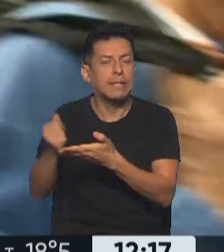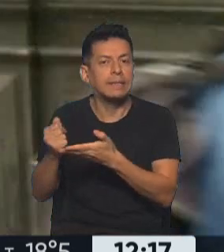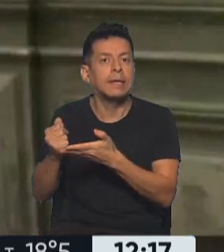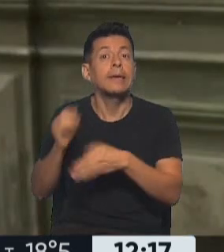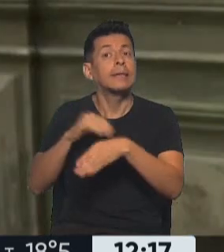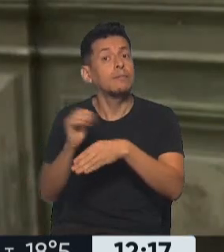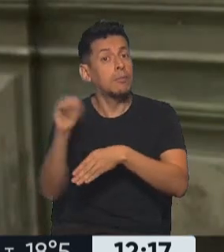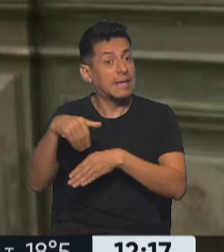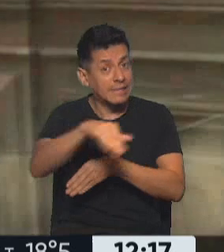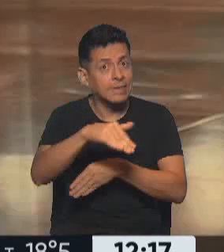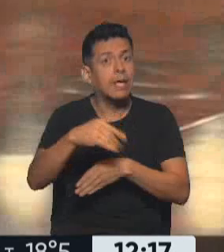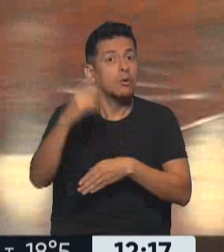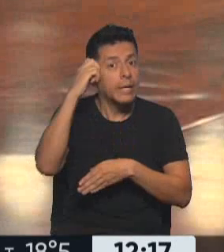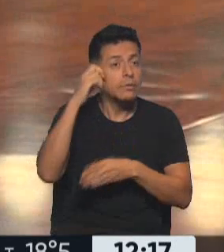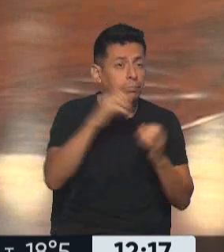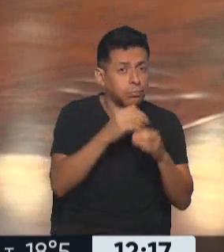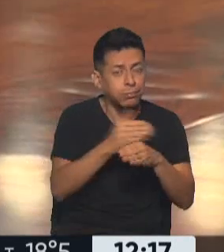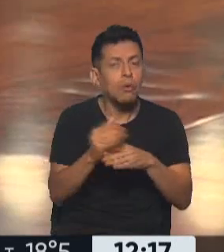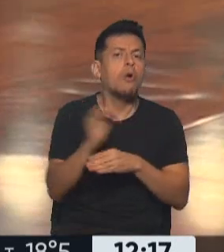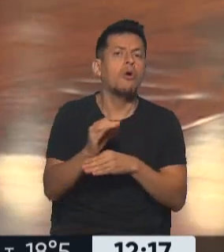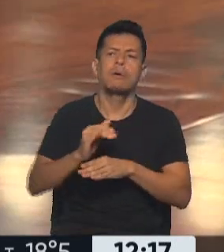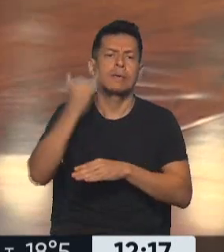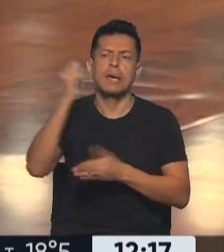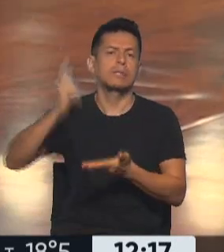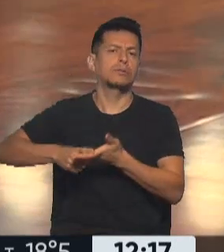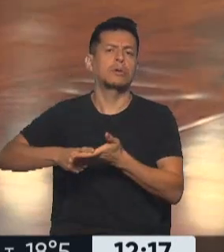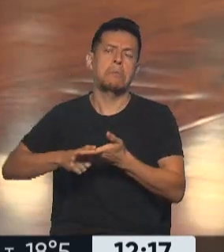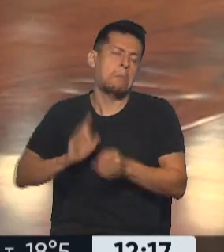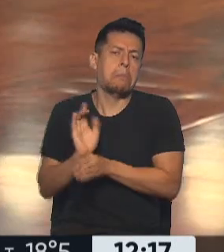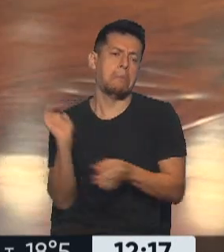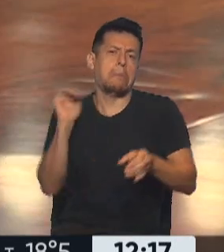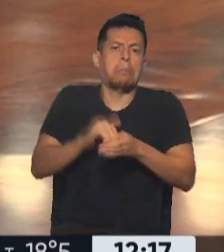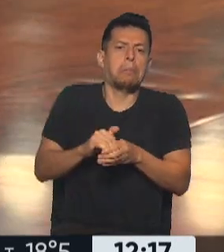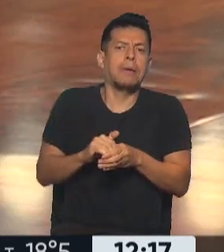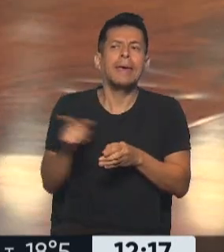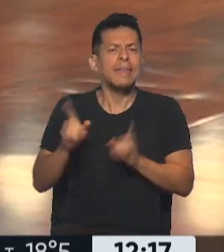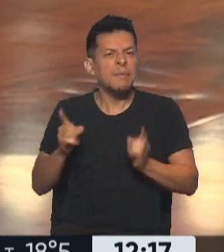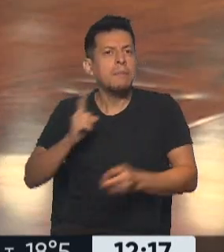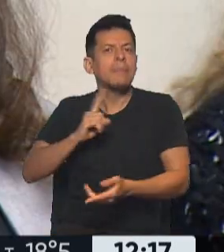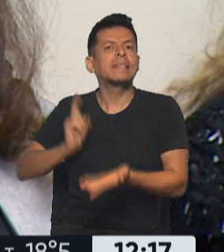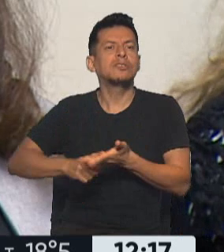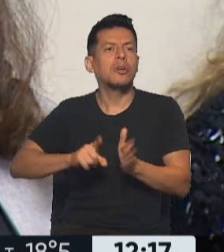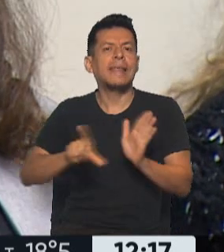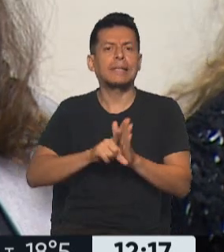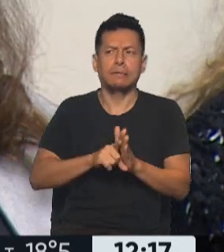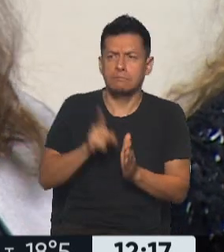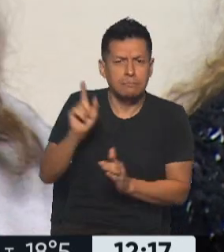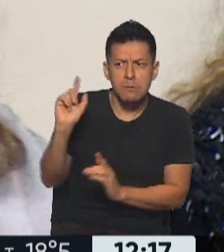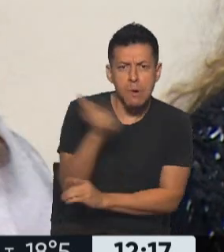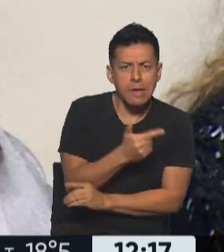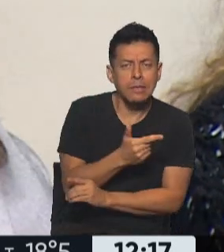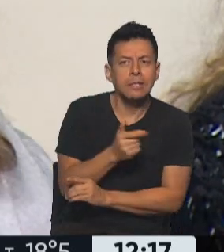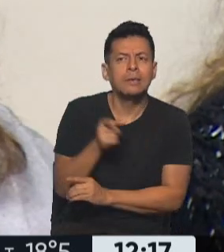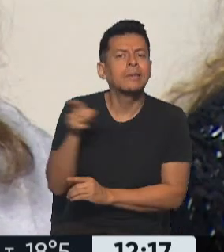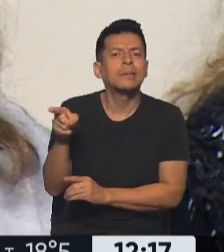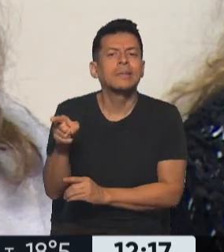más tiempo al Congreso o si efectivamente avanza, arrogándose competencias legislativas que le están absolutamente prohibidas, porque realmente